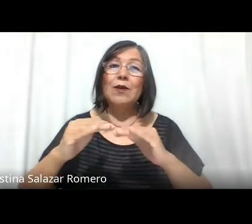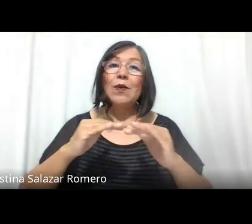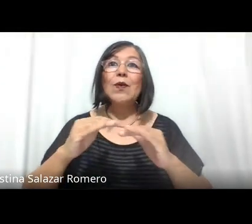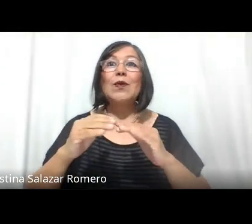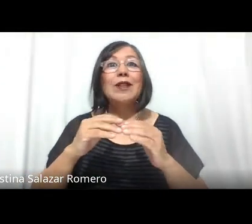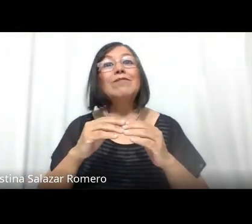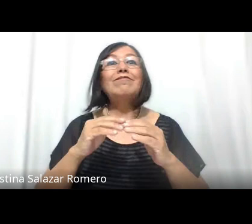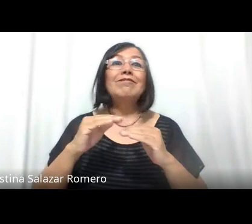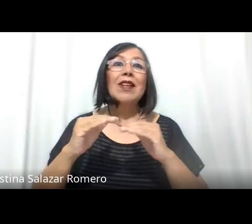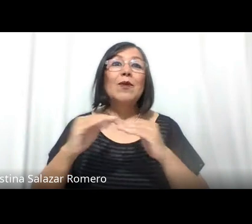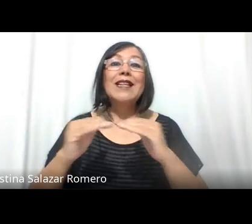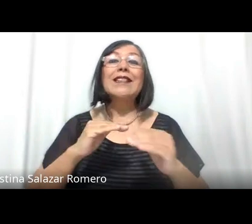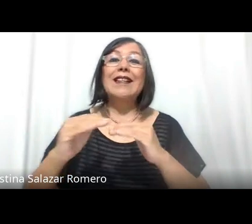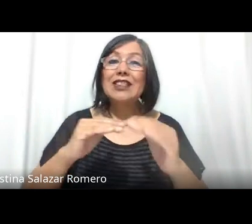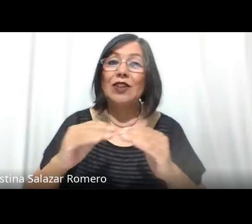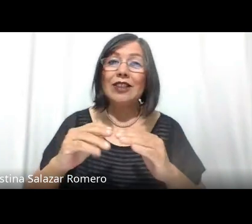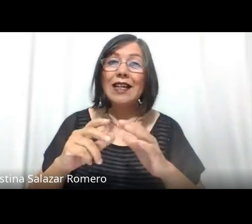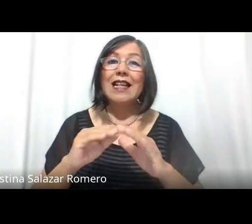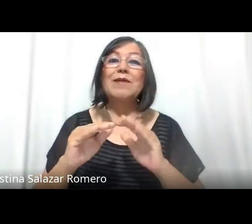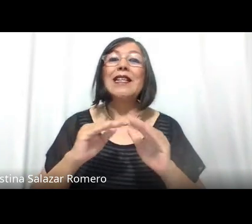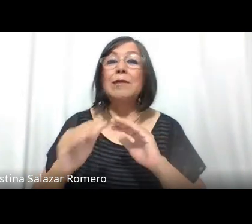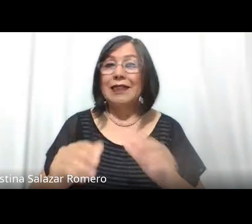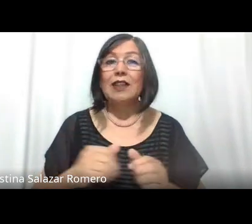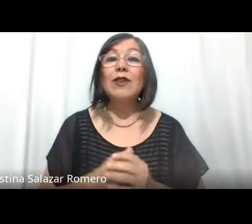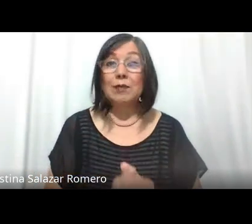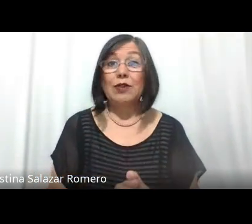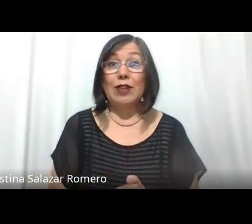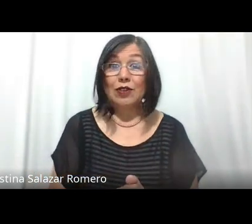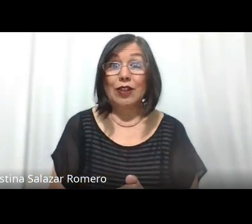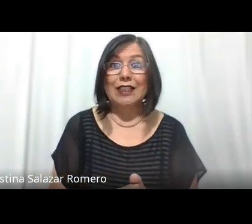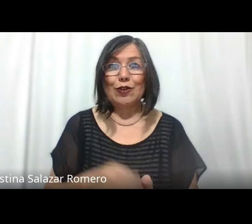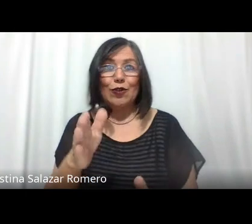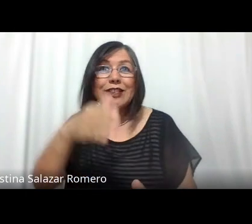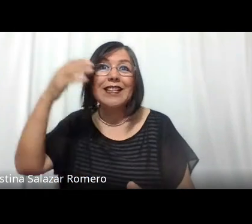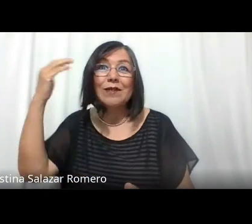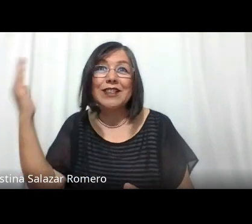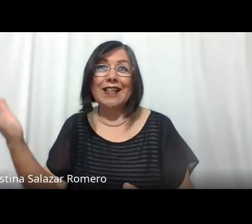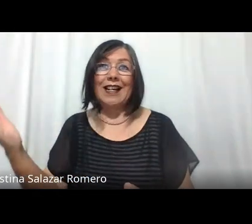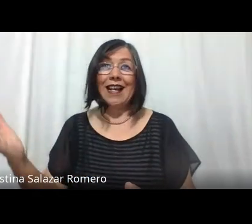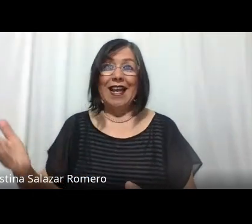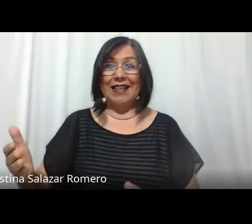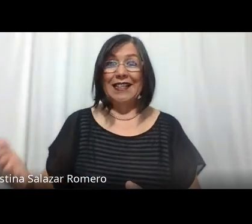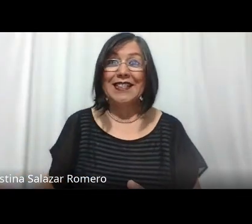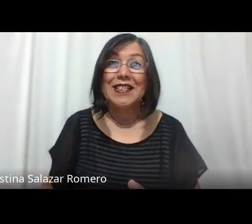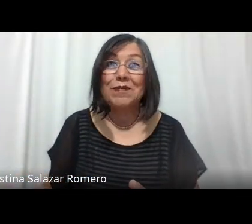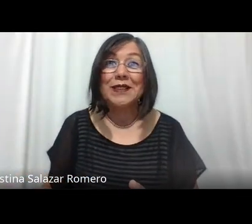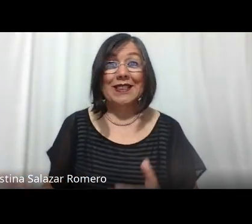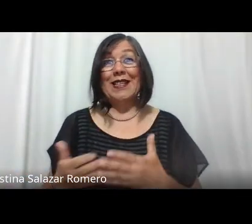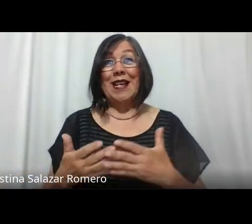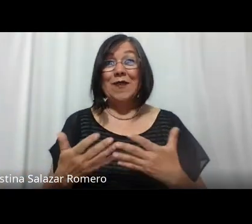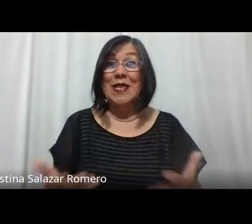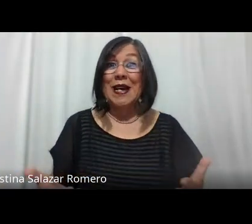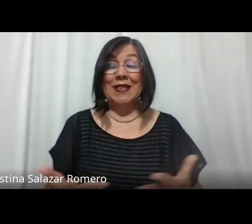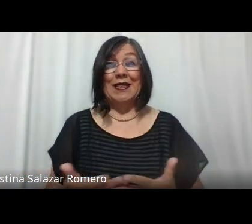tener una interacción a nivel elemental con las personas sordas. Si nosotros quisiéramos llegar a ser intérpretes,